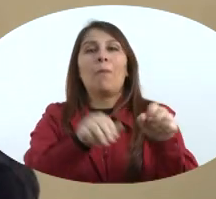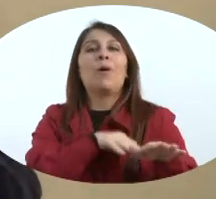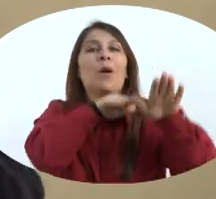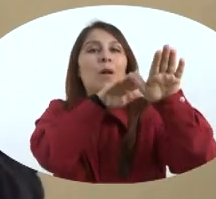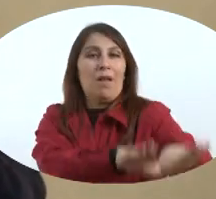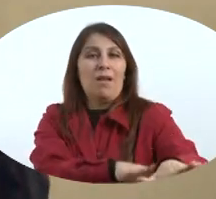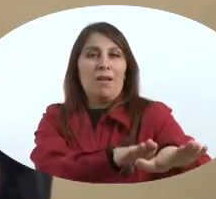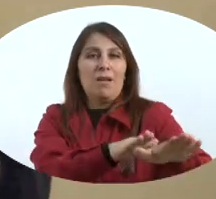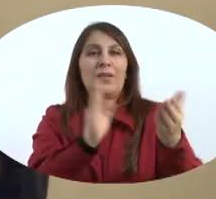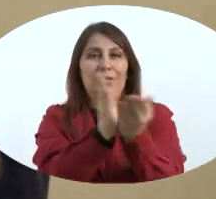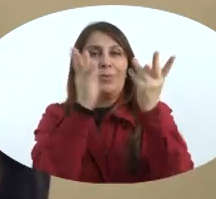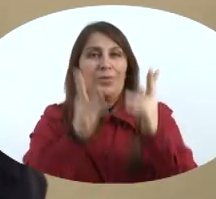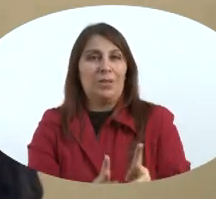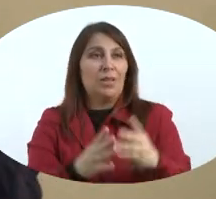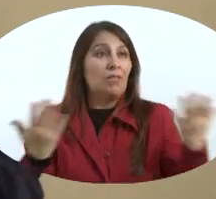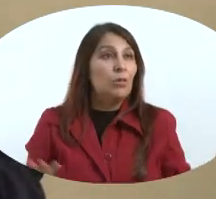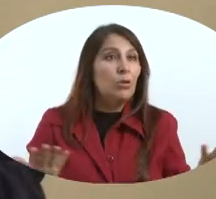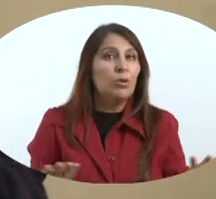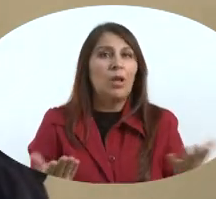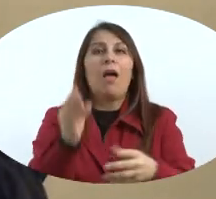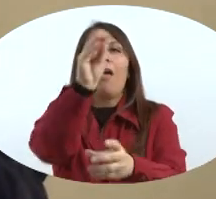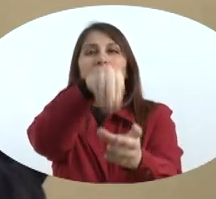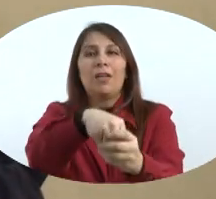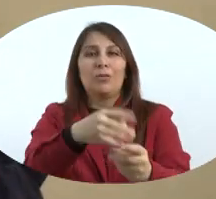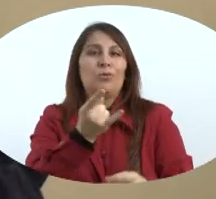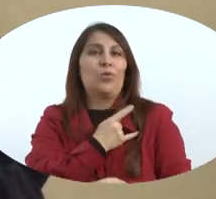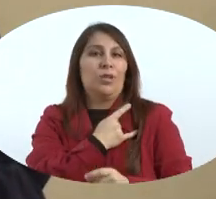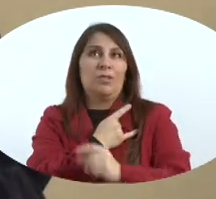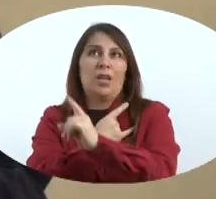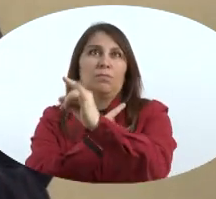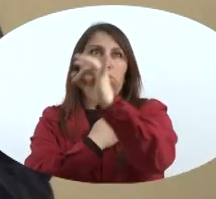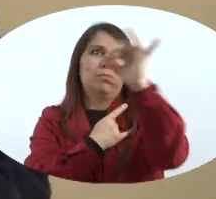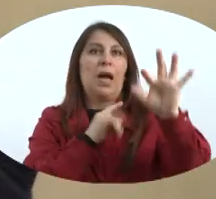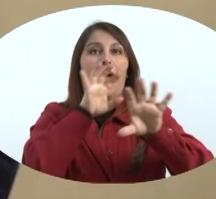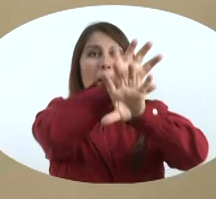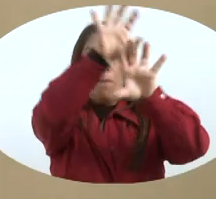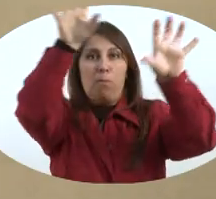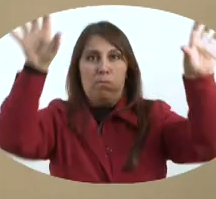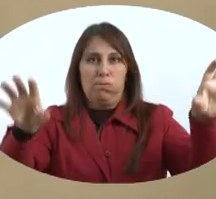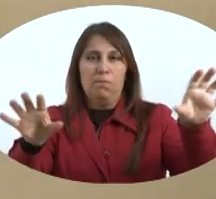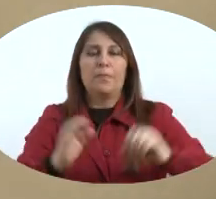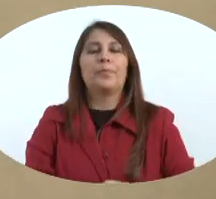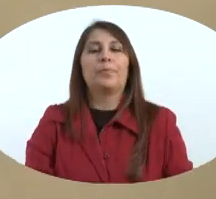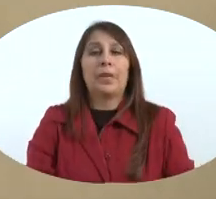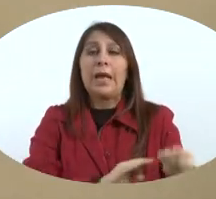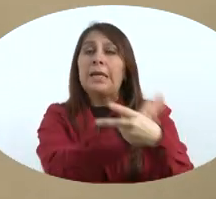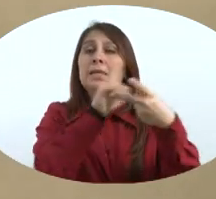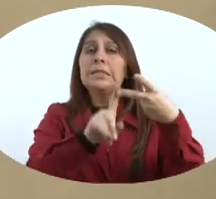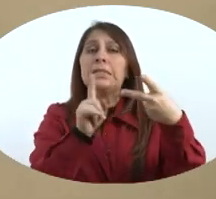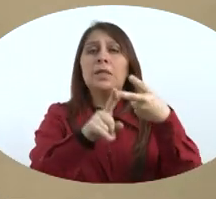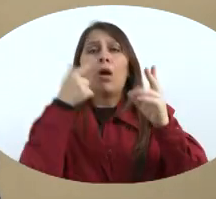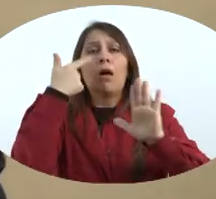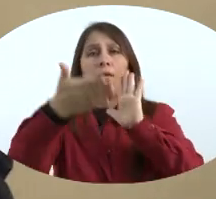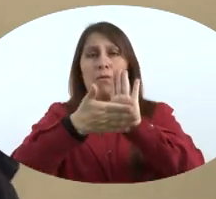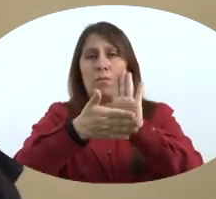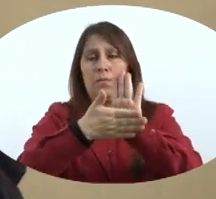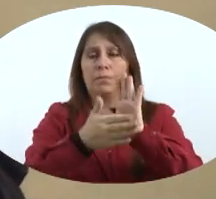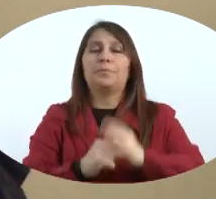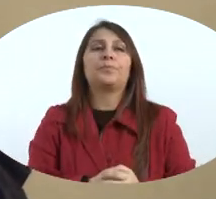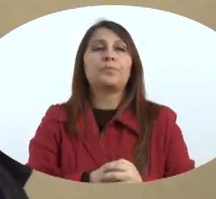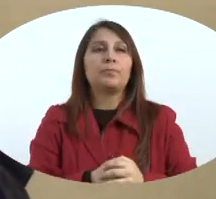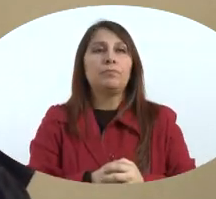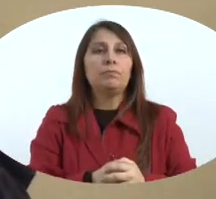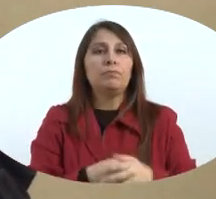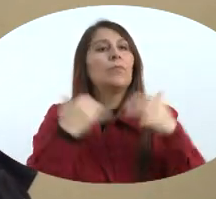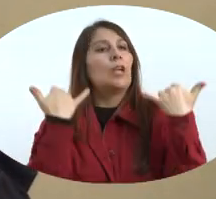representación estudiantil ante los distintos cuerpos colegiados de las distintas universidades el segundo argumento que quiero presentar después de que